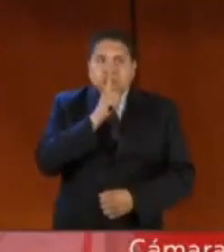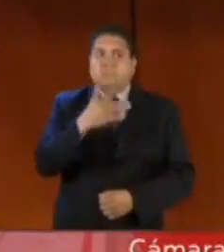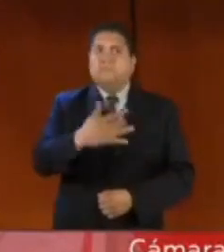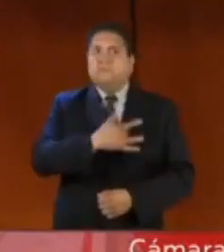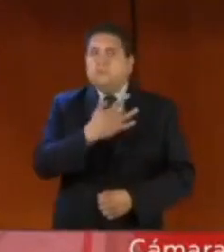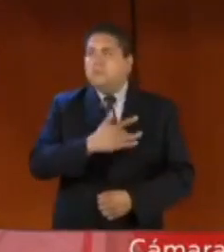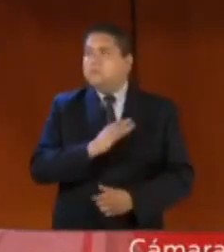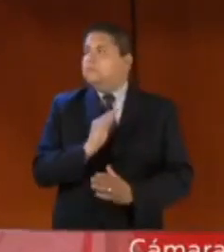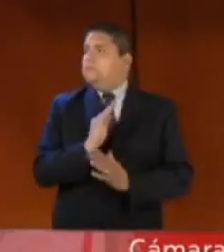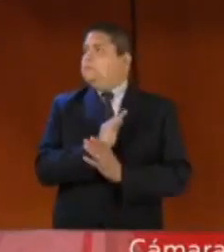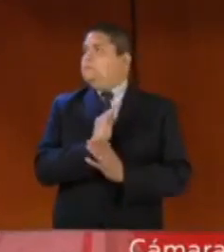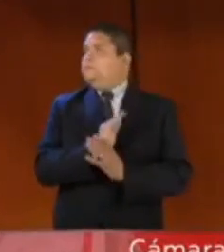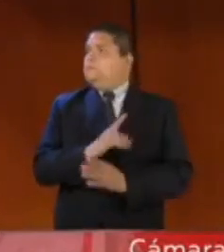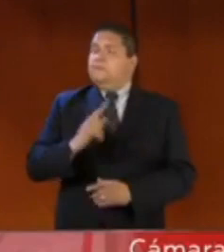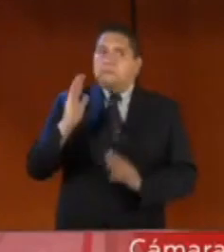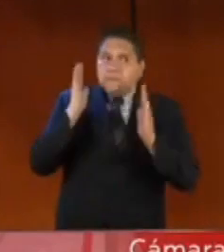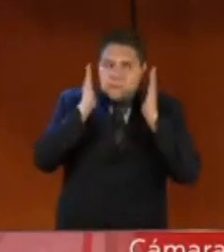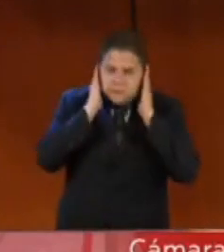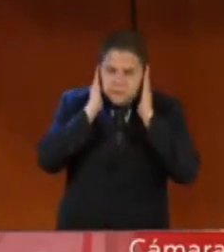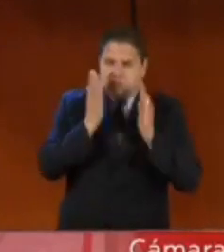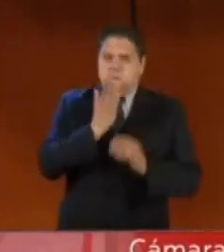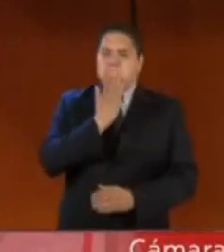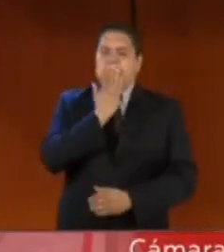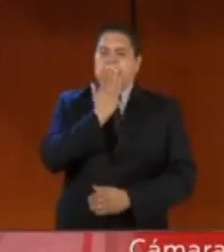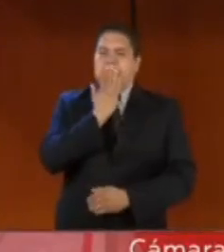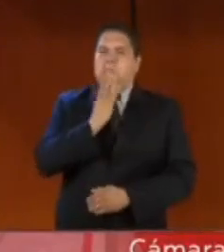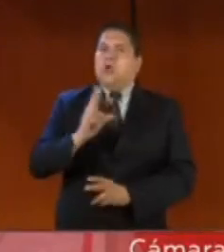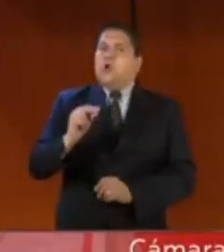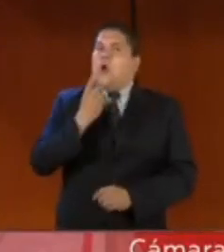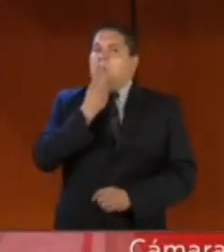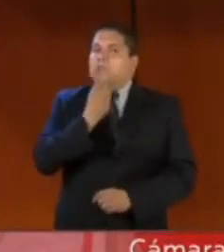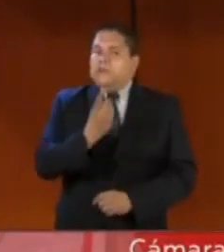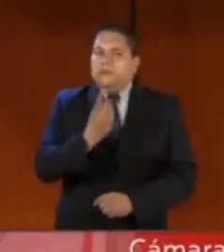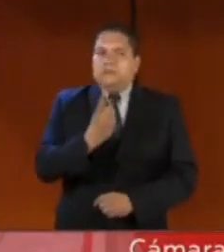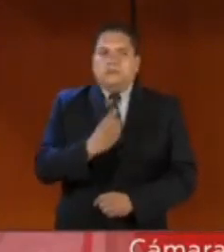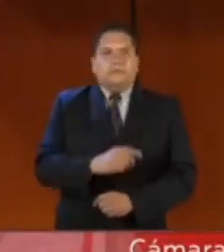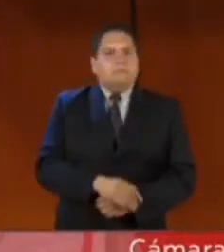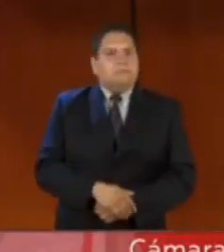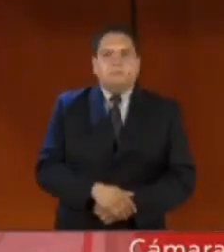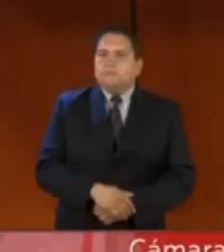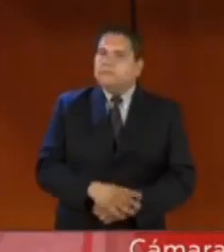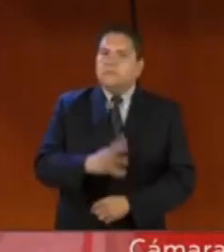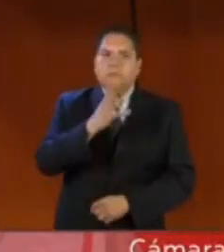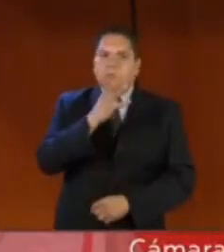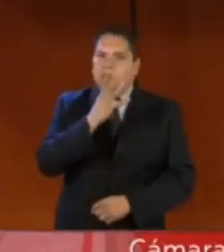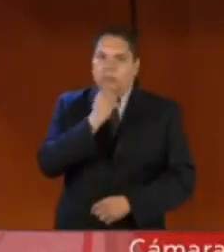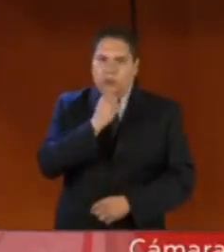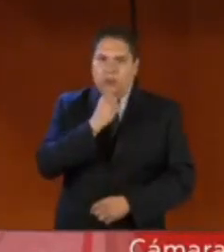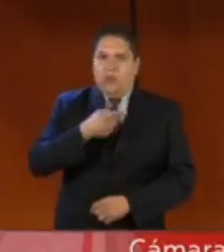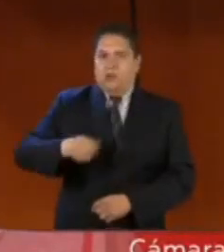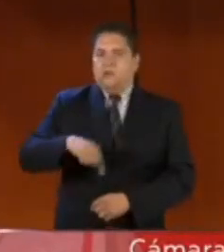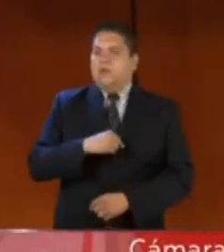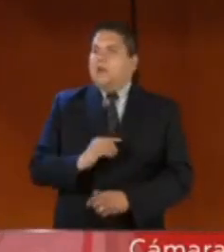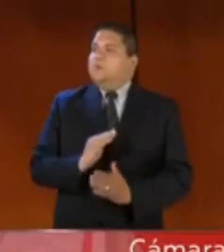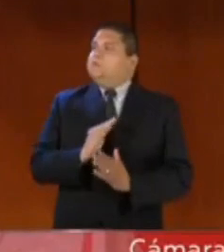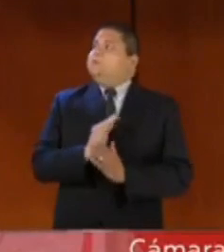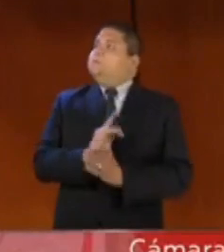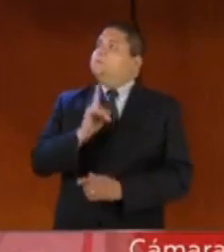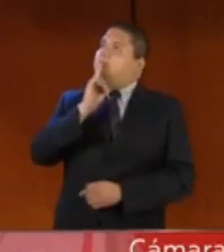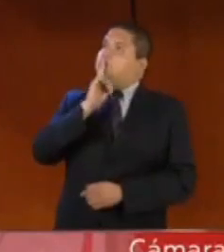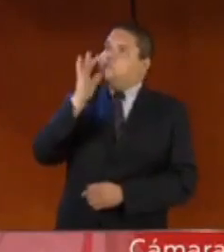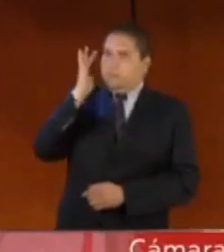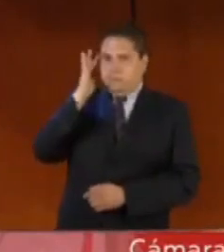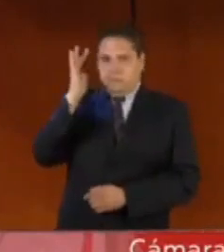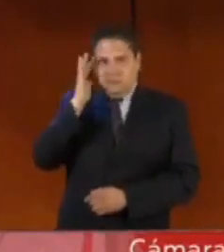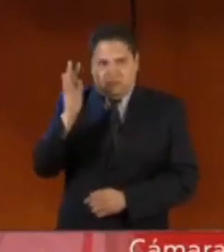ignorar lo que está sucediendo a las mujeres en este país porque la indiferencia nos hace cómplices que hacer cómplices